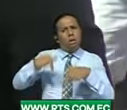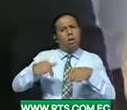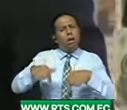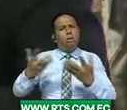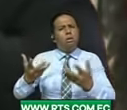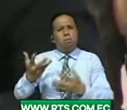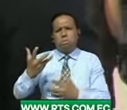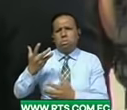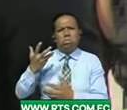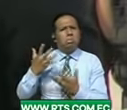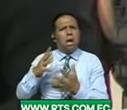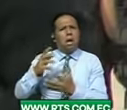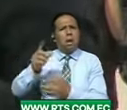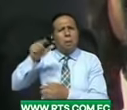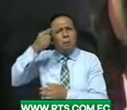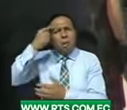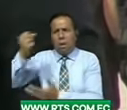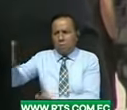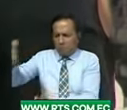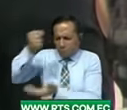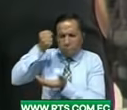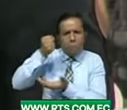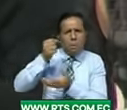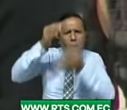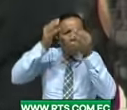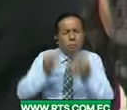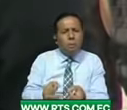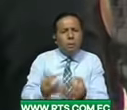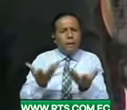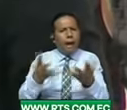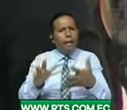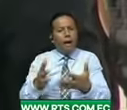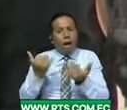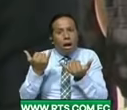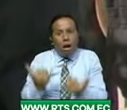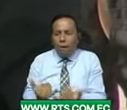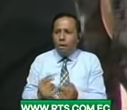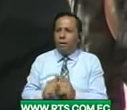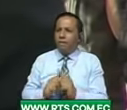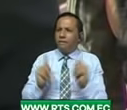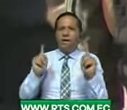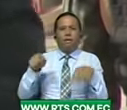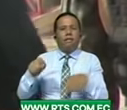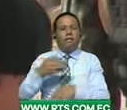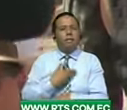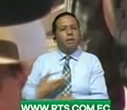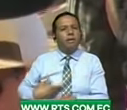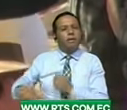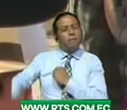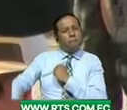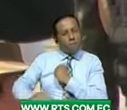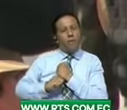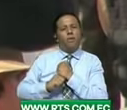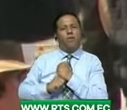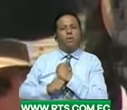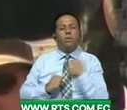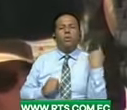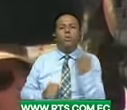puntuales, automáticas, así como lo dice la ley. Y ahora lo estamos recibiendo, estamos puntuales. Eso nos permite a